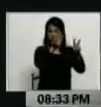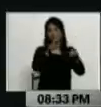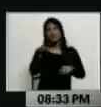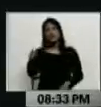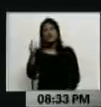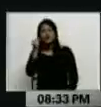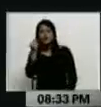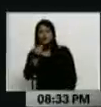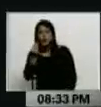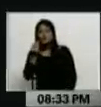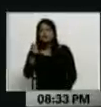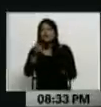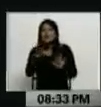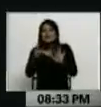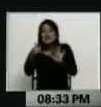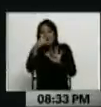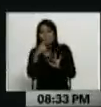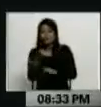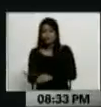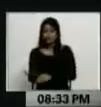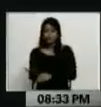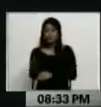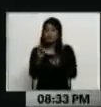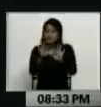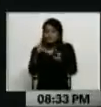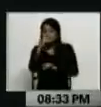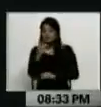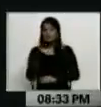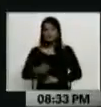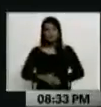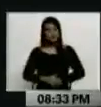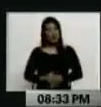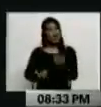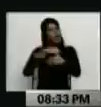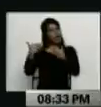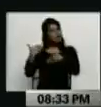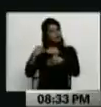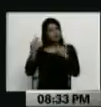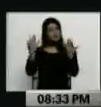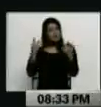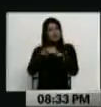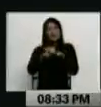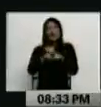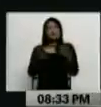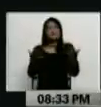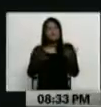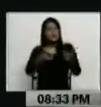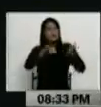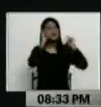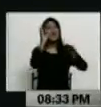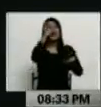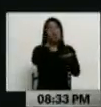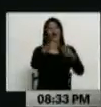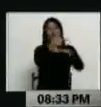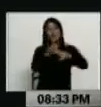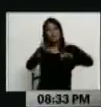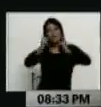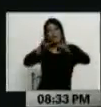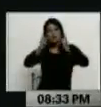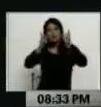c tenía 16 años 10 era política de estado vale verdad